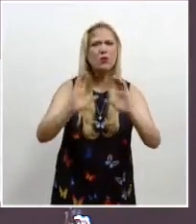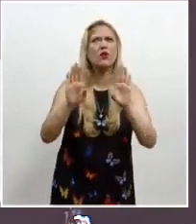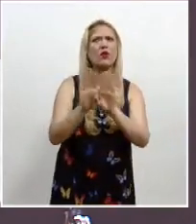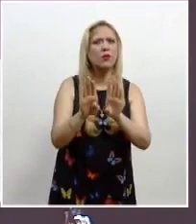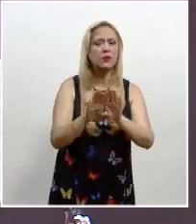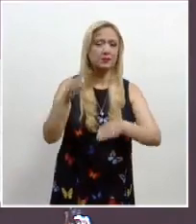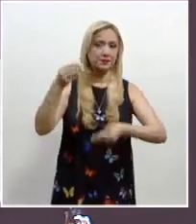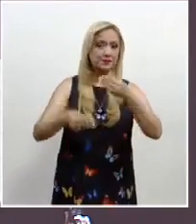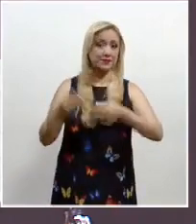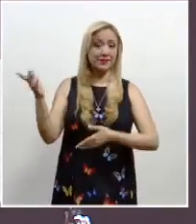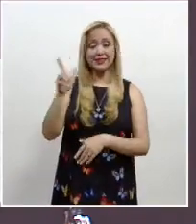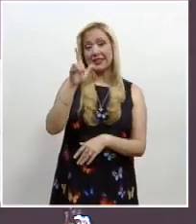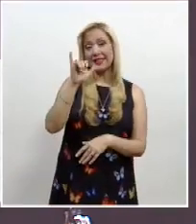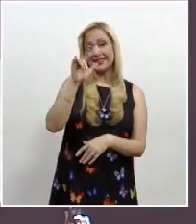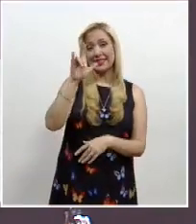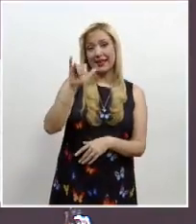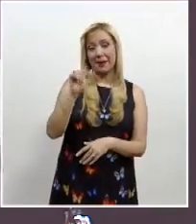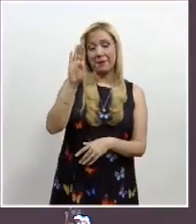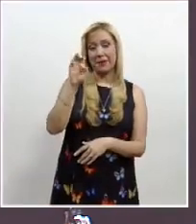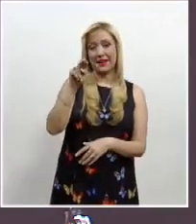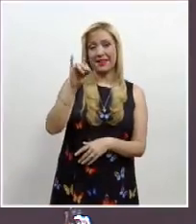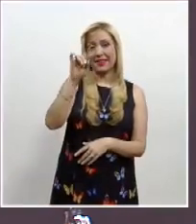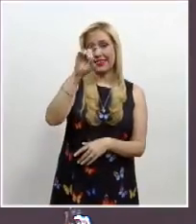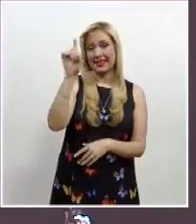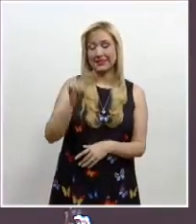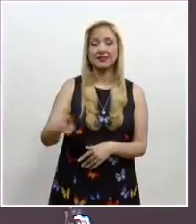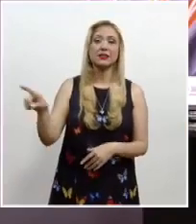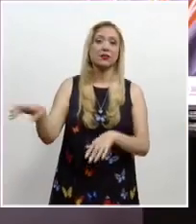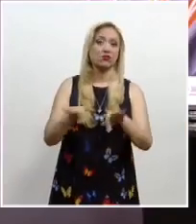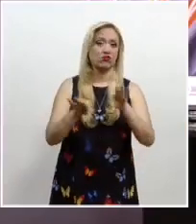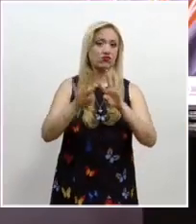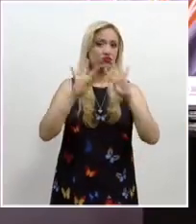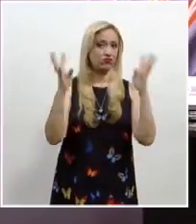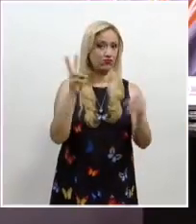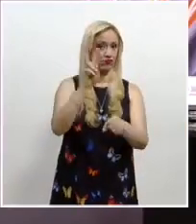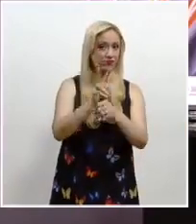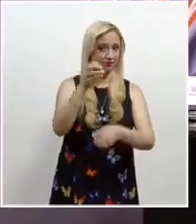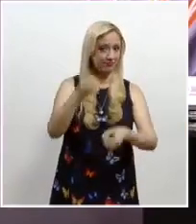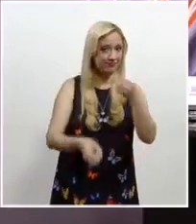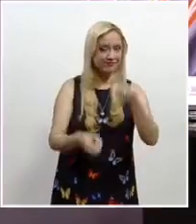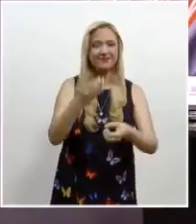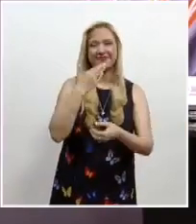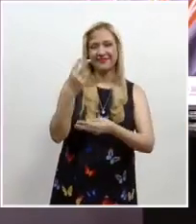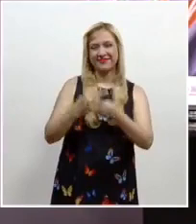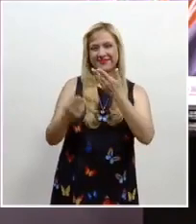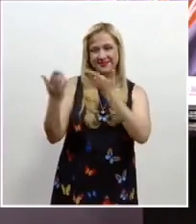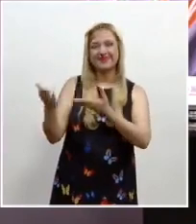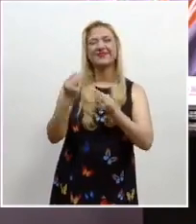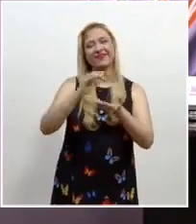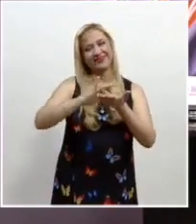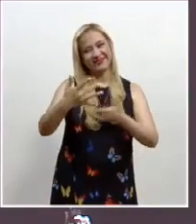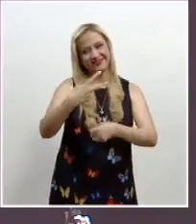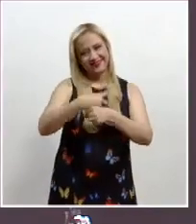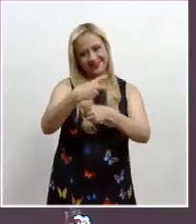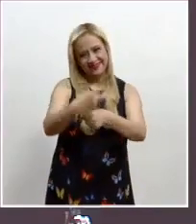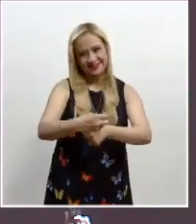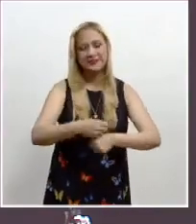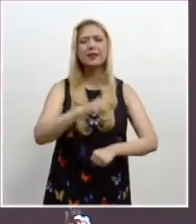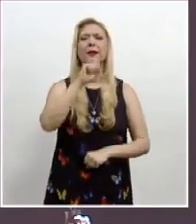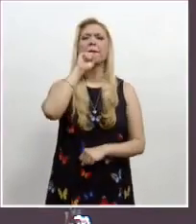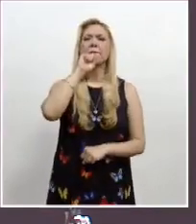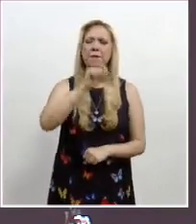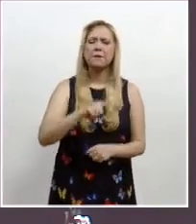magistrada Lilia Mónica López Benítez. Ella es consejera de la Judicatura Federal. Bienvenida. Muchísimas gracias por la invitación. También nos